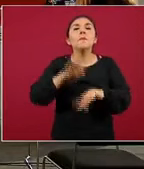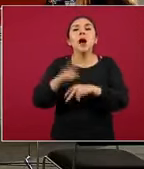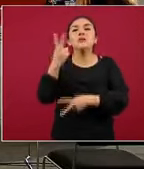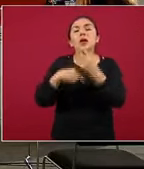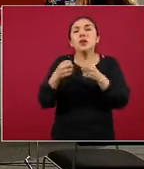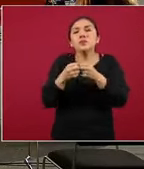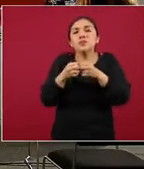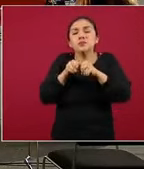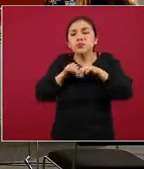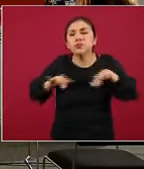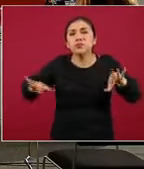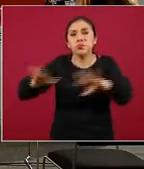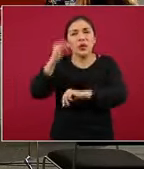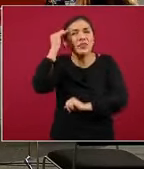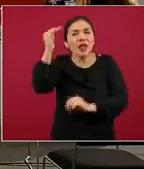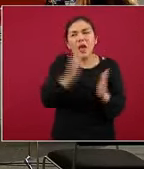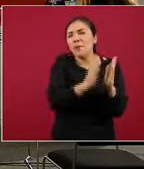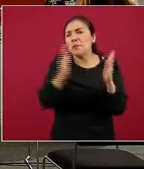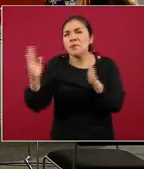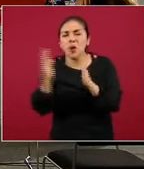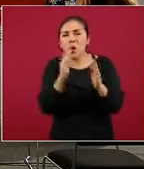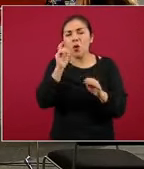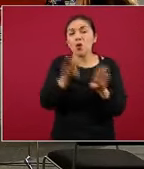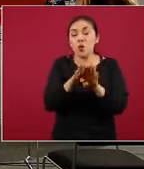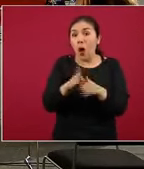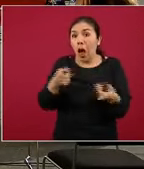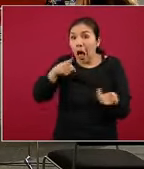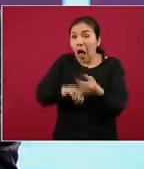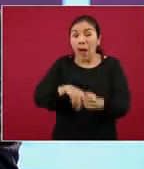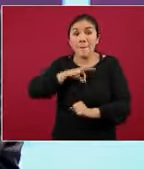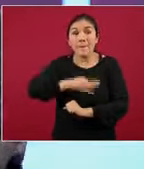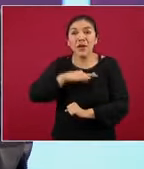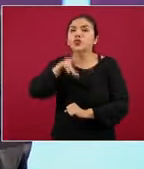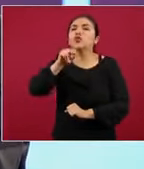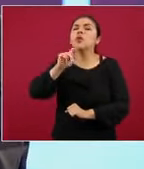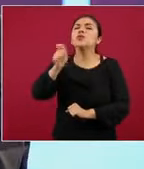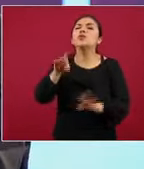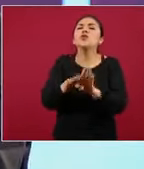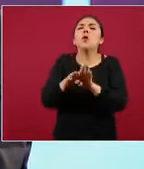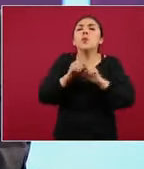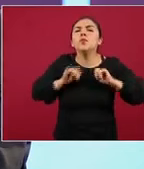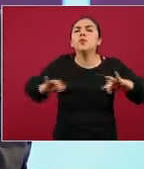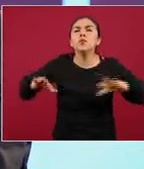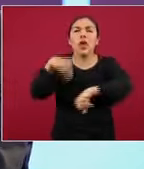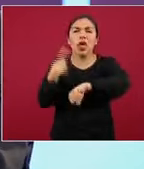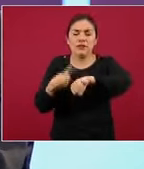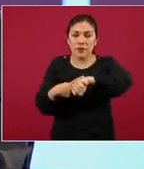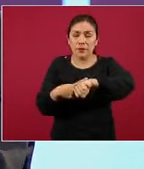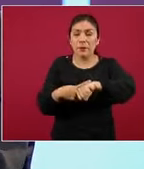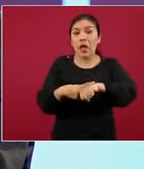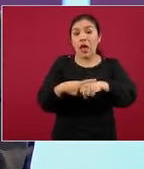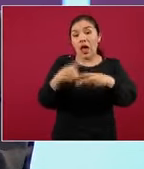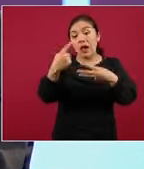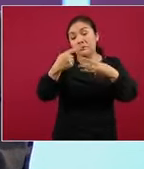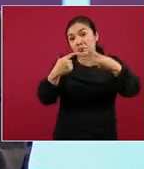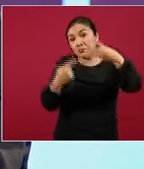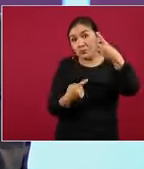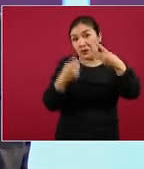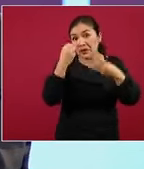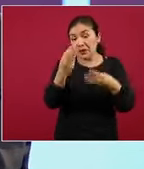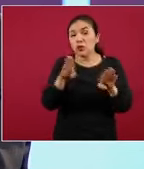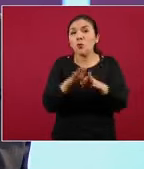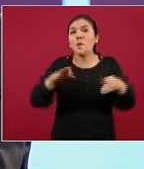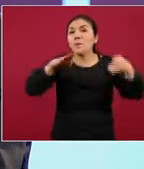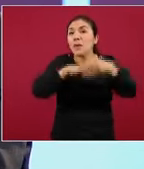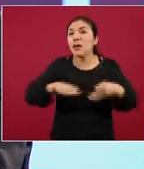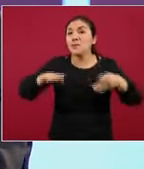tiempo. No es estrictamente ligado a los virus, pero es la dinámica de la propagación. Y para cada una de las 3 dimensiones sobre